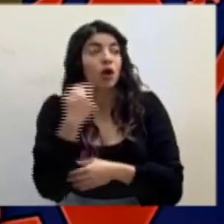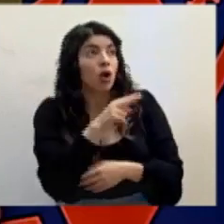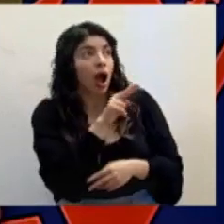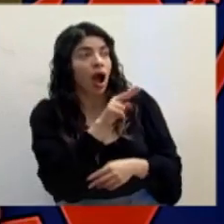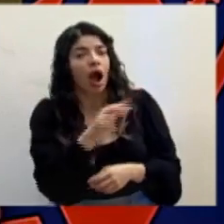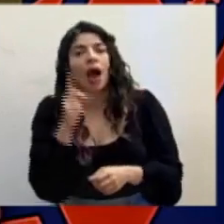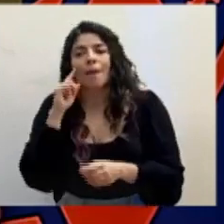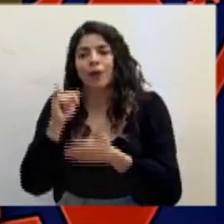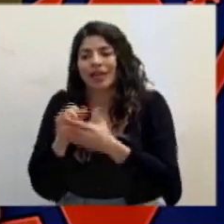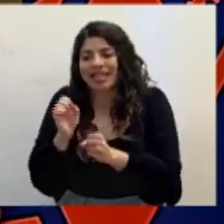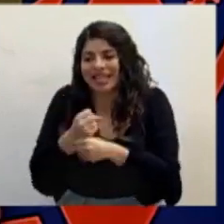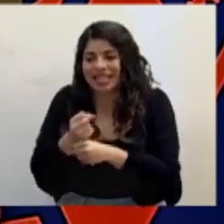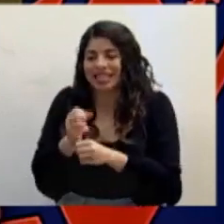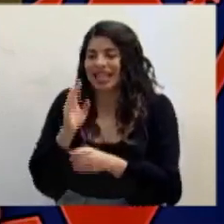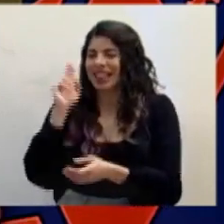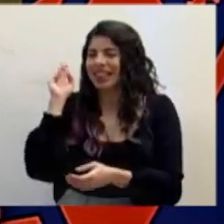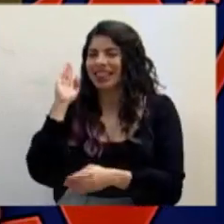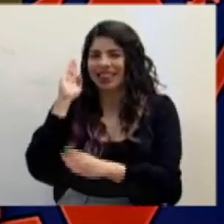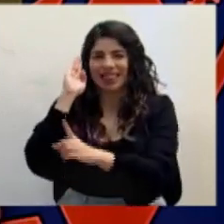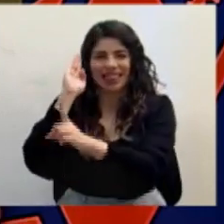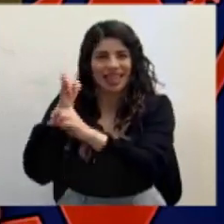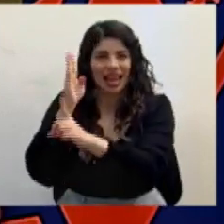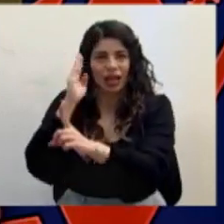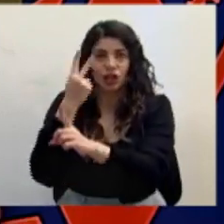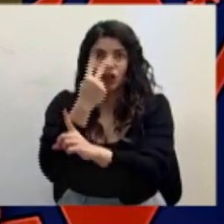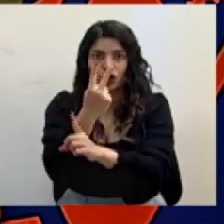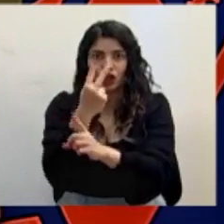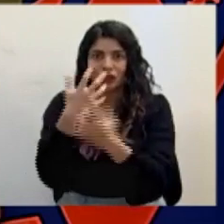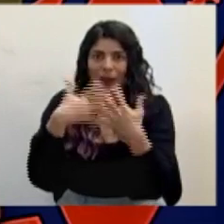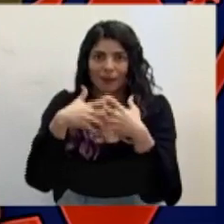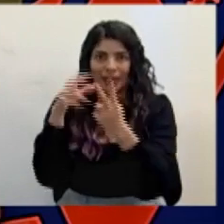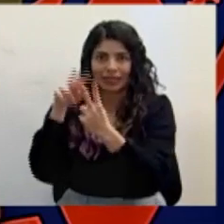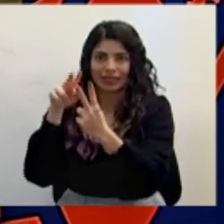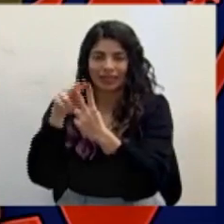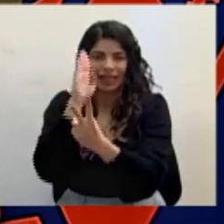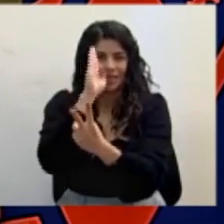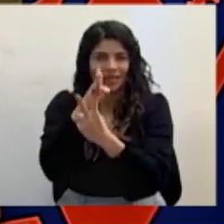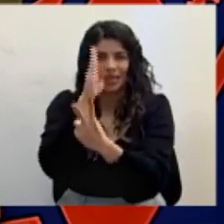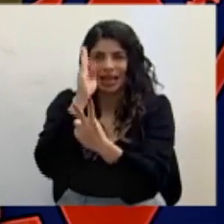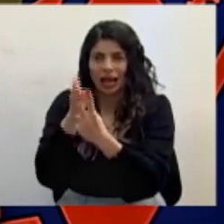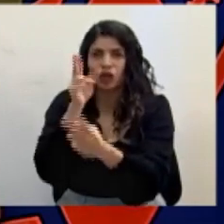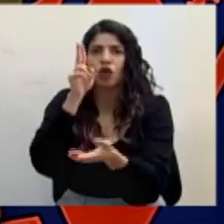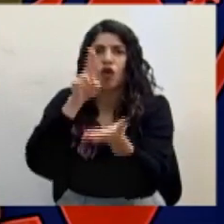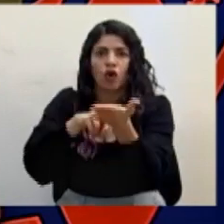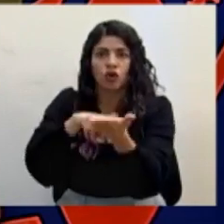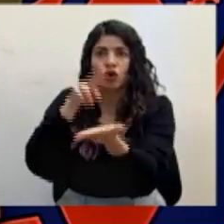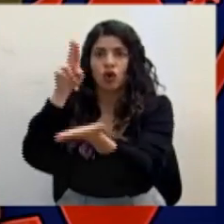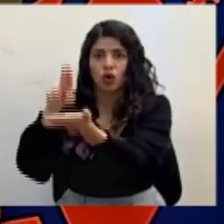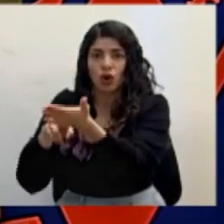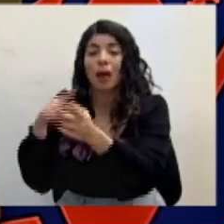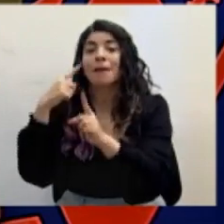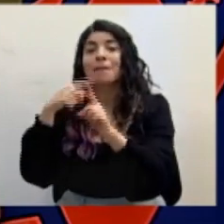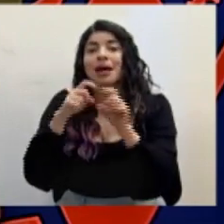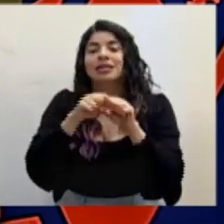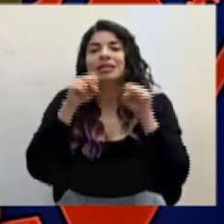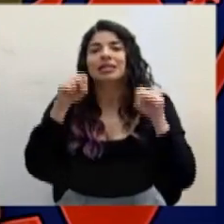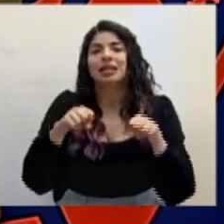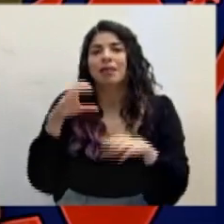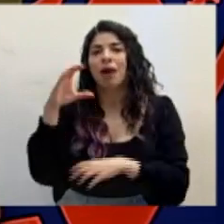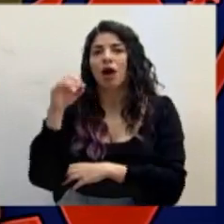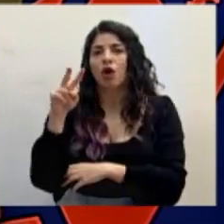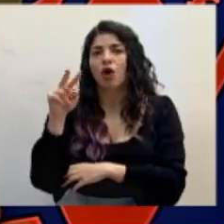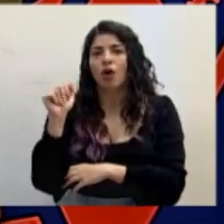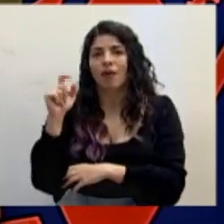de forma directa, en este caso con 2 entidades, con 2 empresas, y con el sistema integrado COVAX, que es